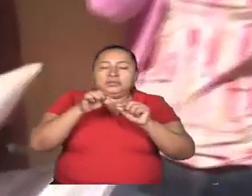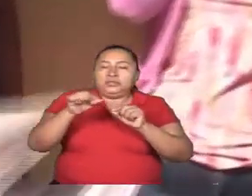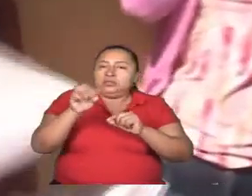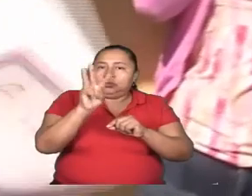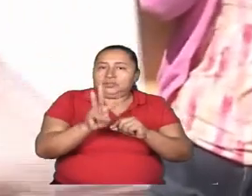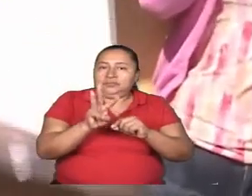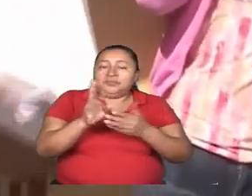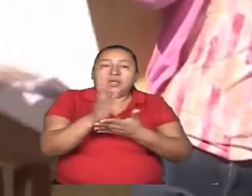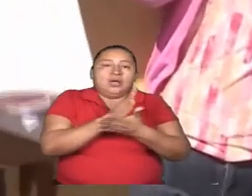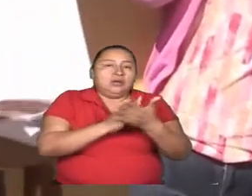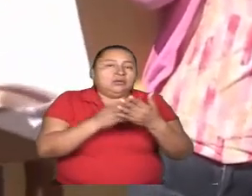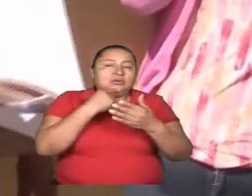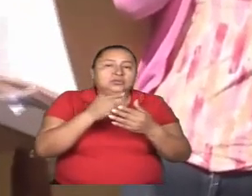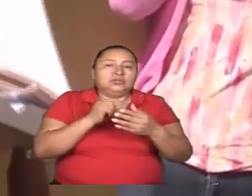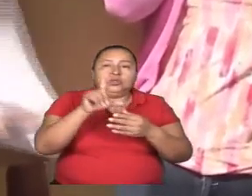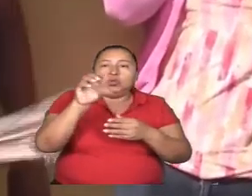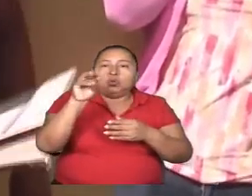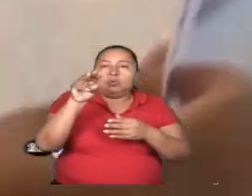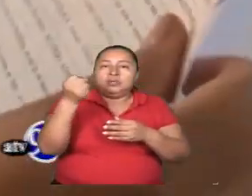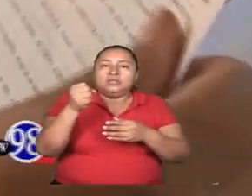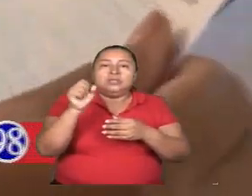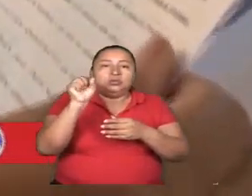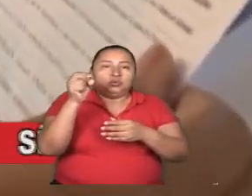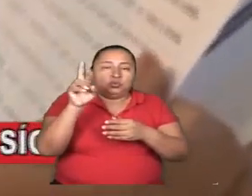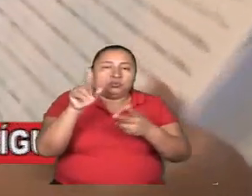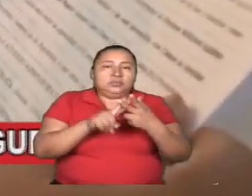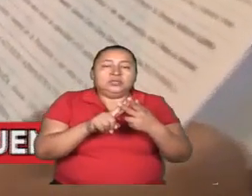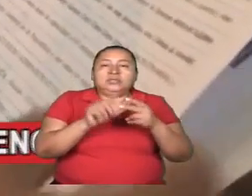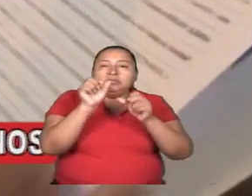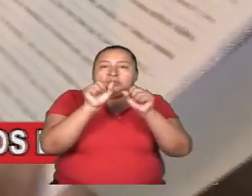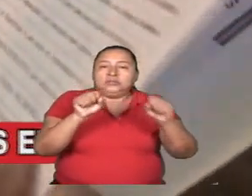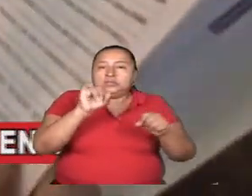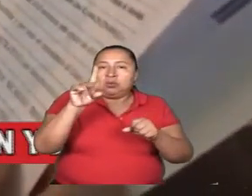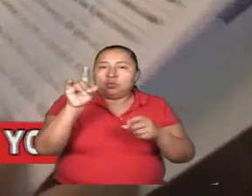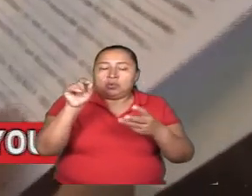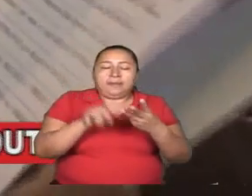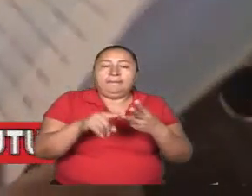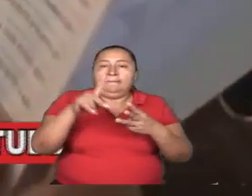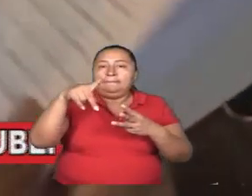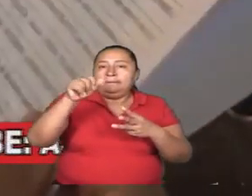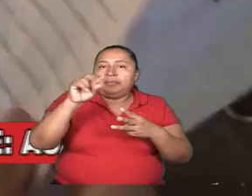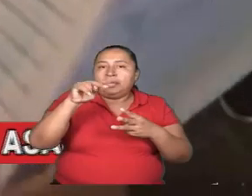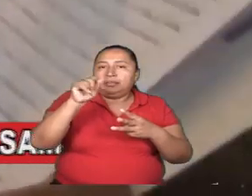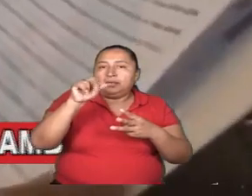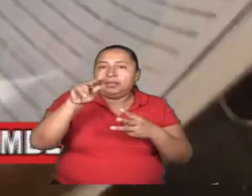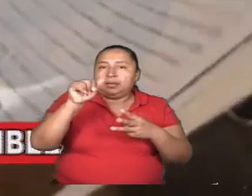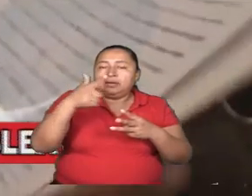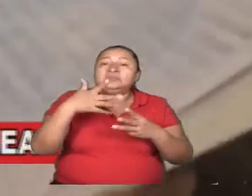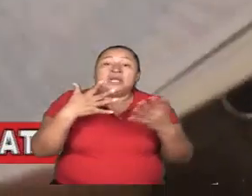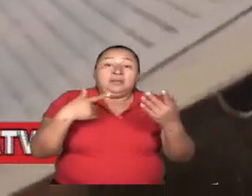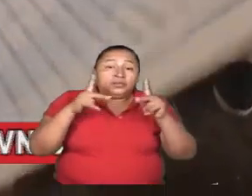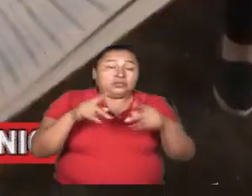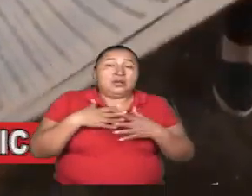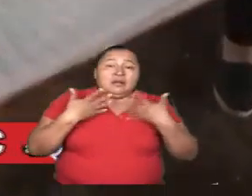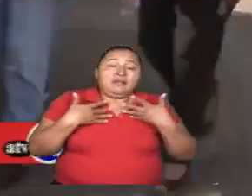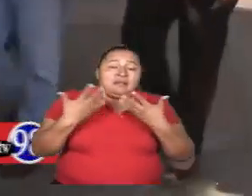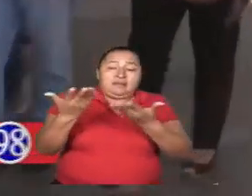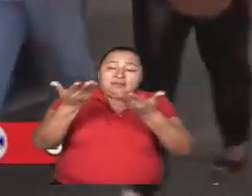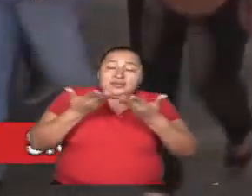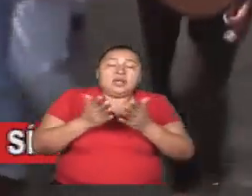entre los que destacan Lomas del Sur, San Judas y El Pantanal. La gente nos está recibiendo alegres, contentos